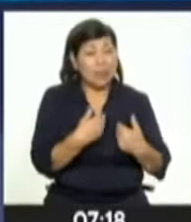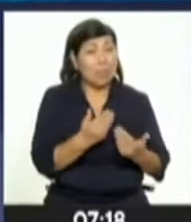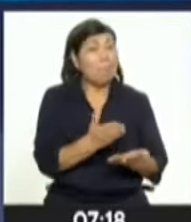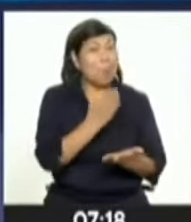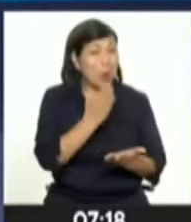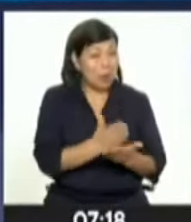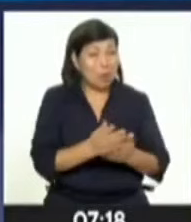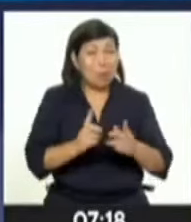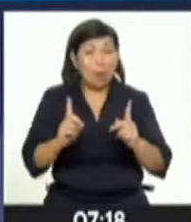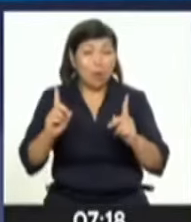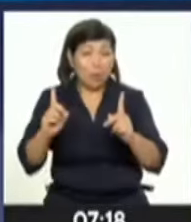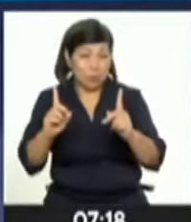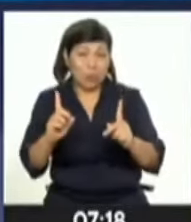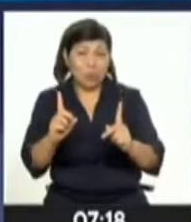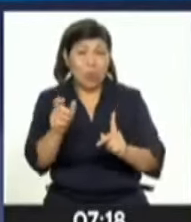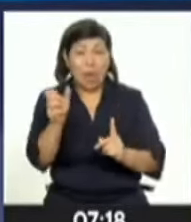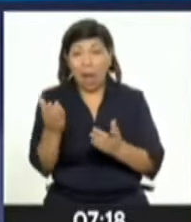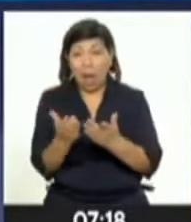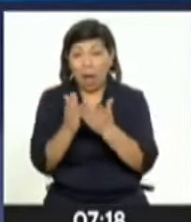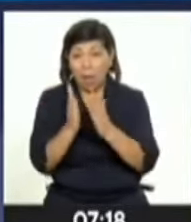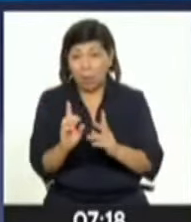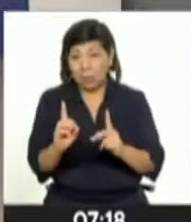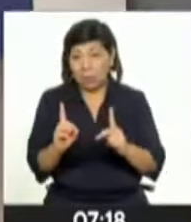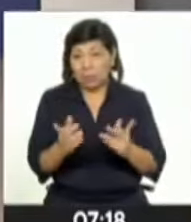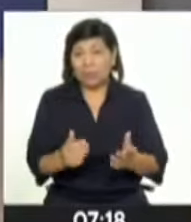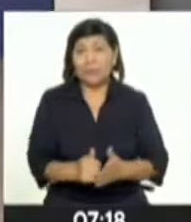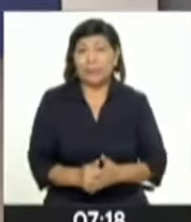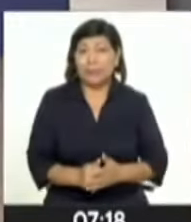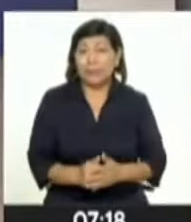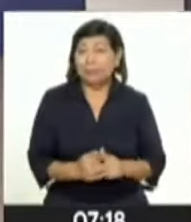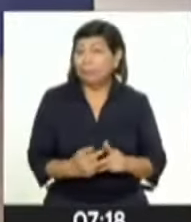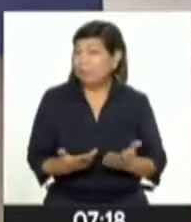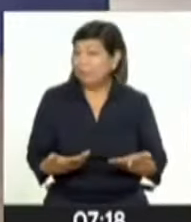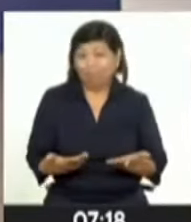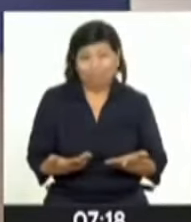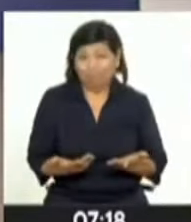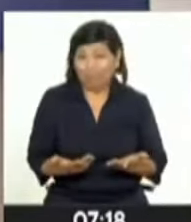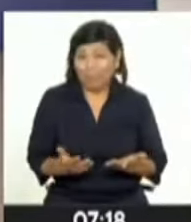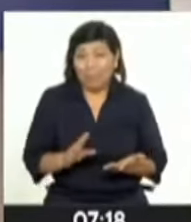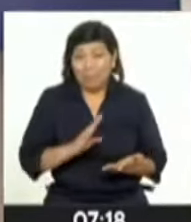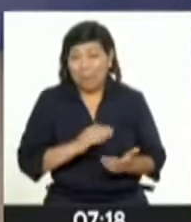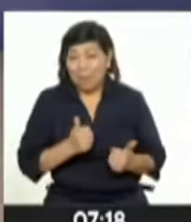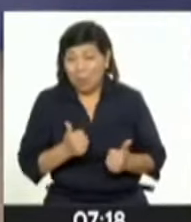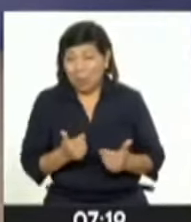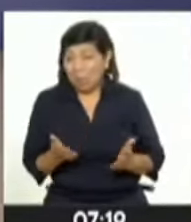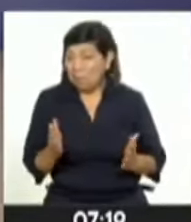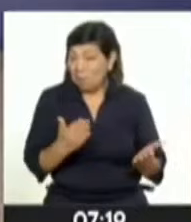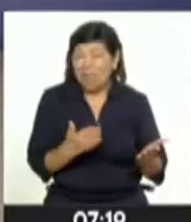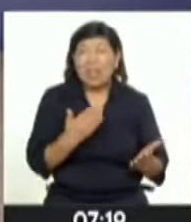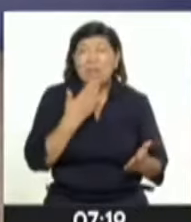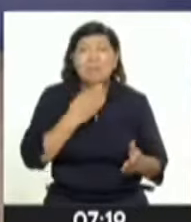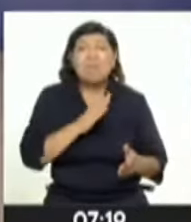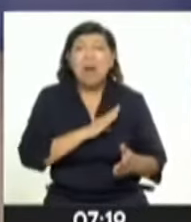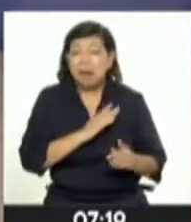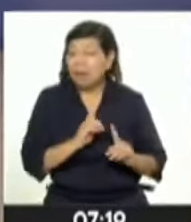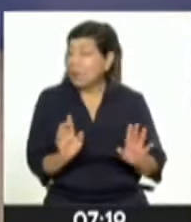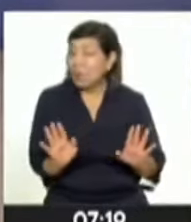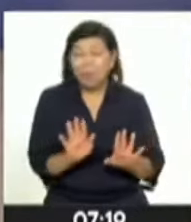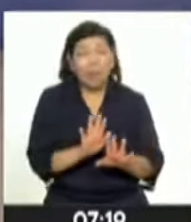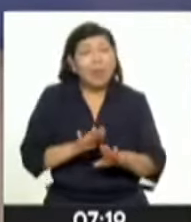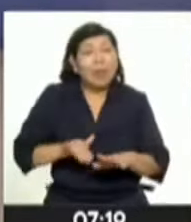que, la verdad es que, aunque voy a parecer un tanto ingenuo, pero no es que la gente sea mala y que los chicos sean malos y que por eso van a